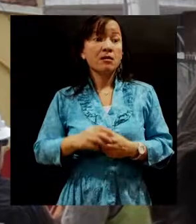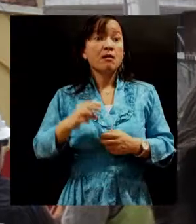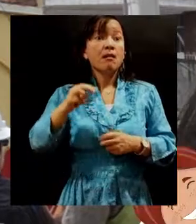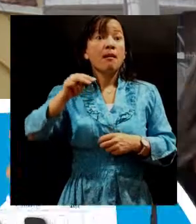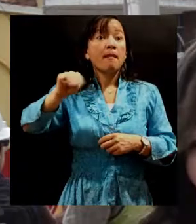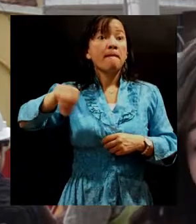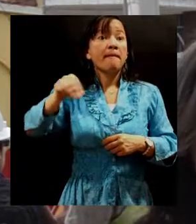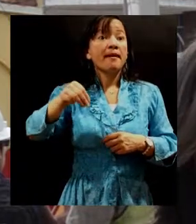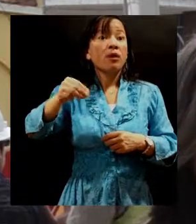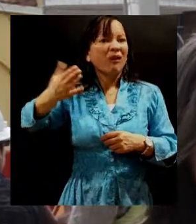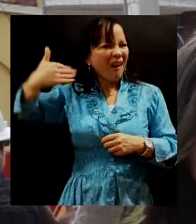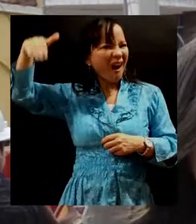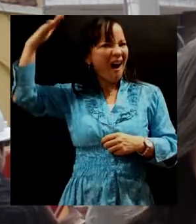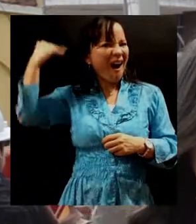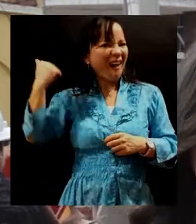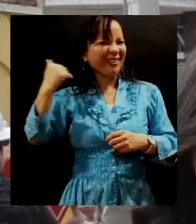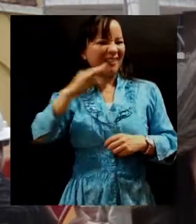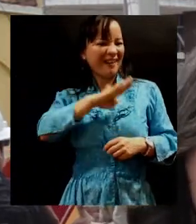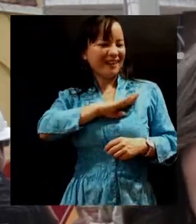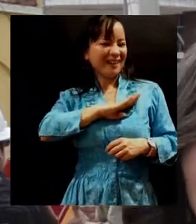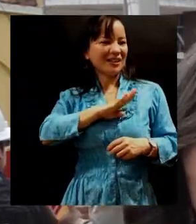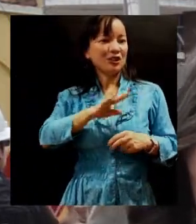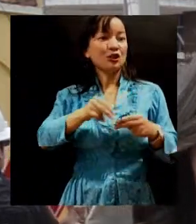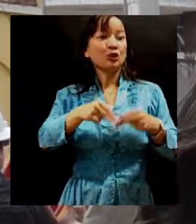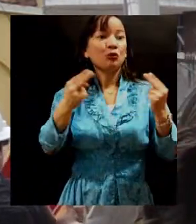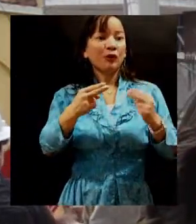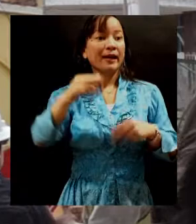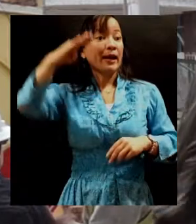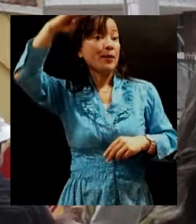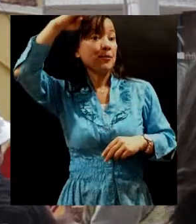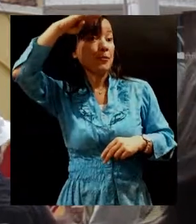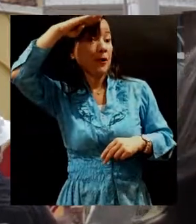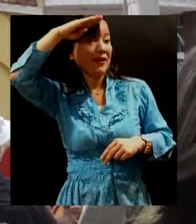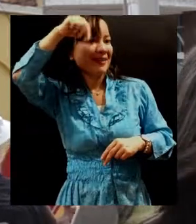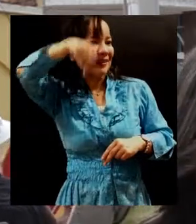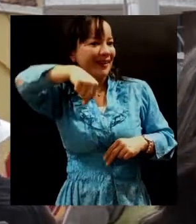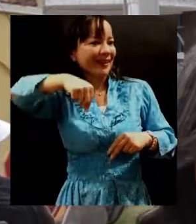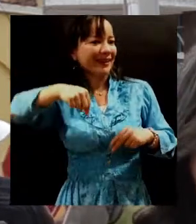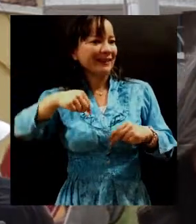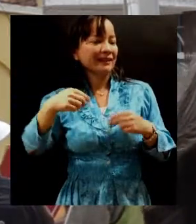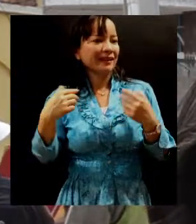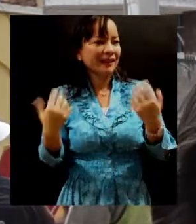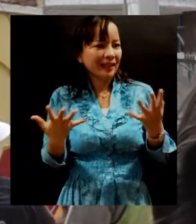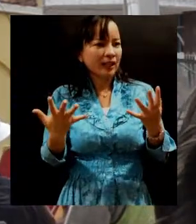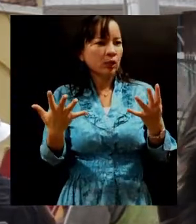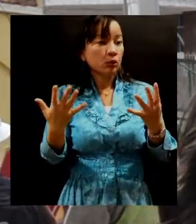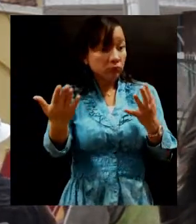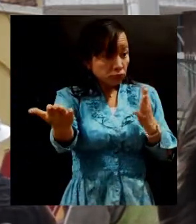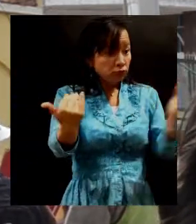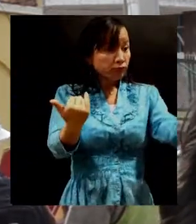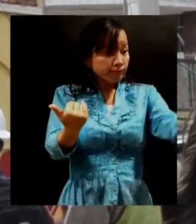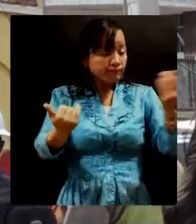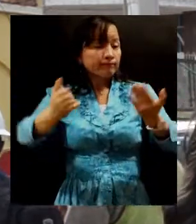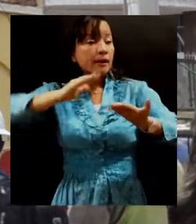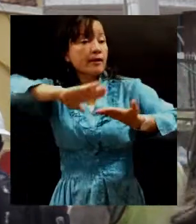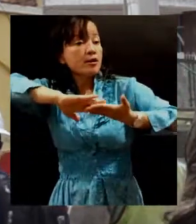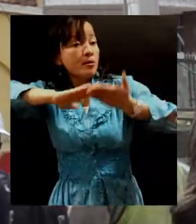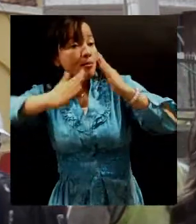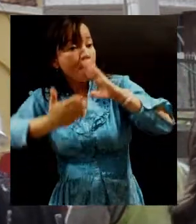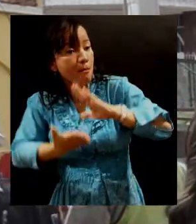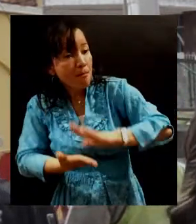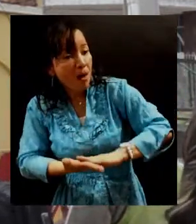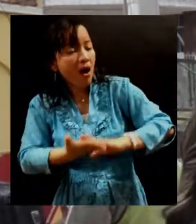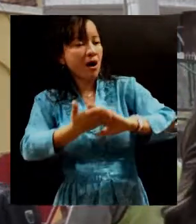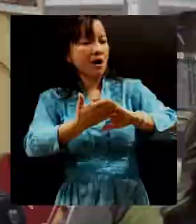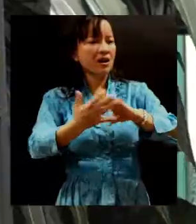El pasado miércoles 7 de noviembre, la Alcaldía de Tunja y la Policía Metropolitana inauguraron el primer centro de conciliación y mediación